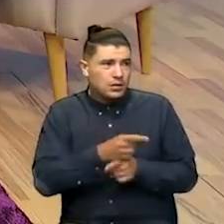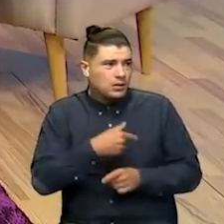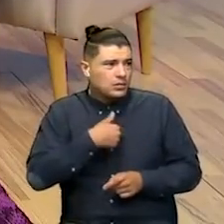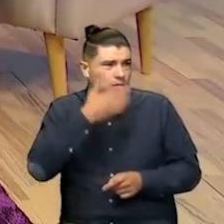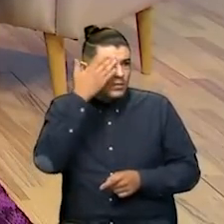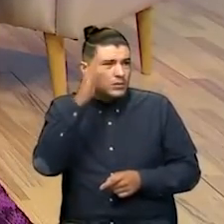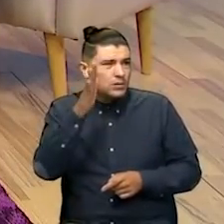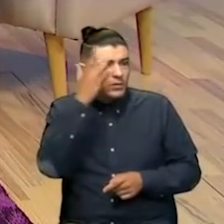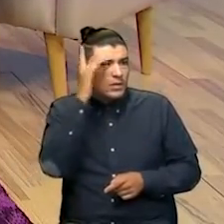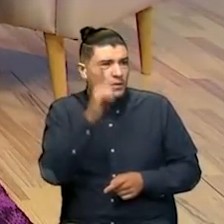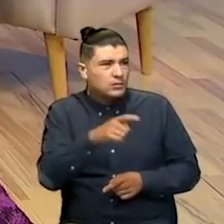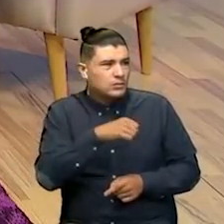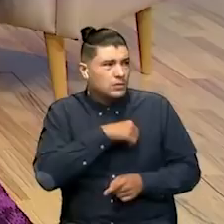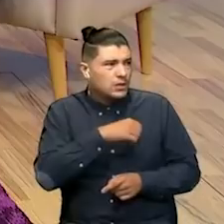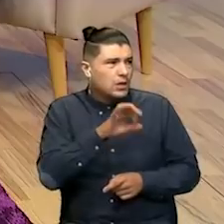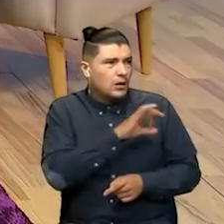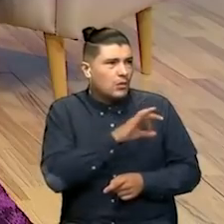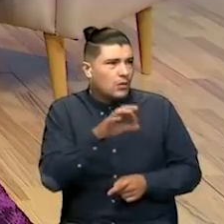qué